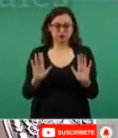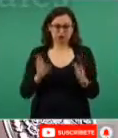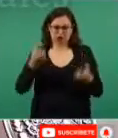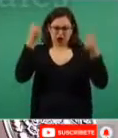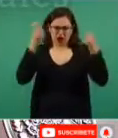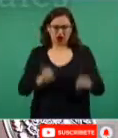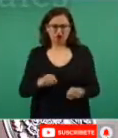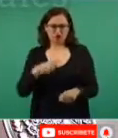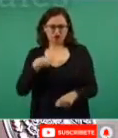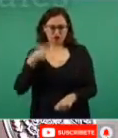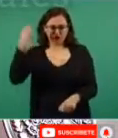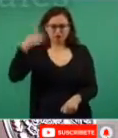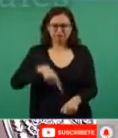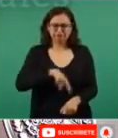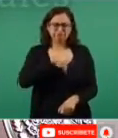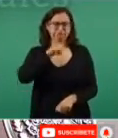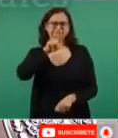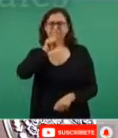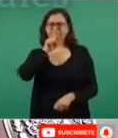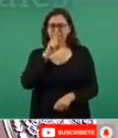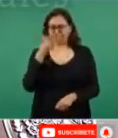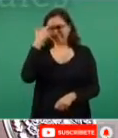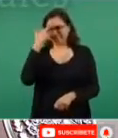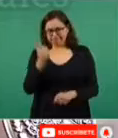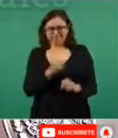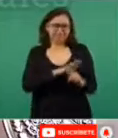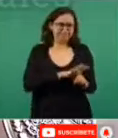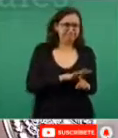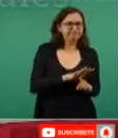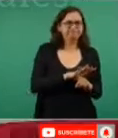y el convencimiento. Entonces,